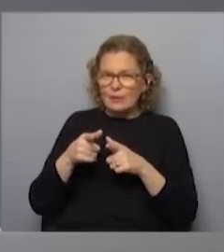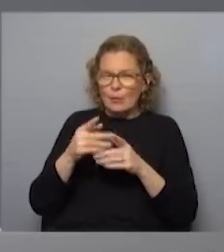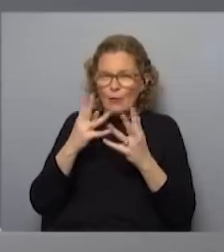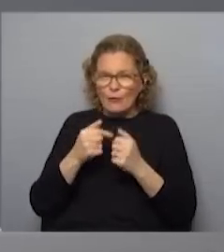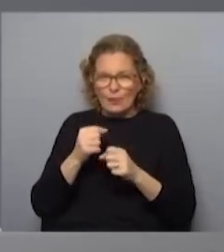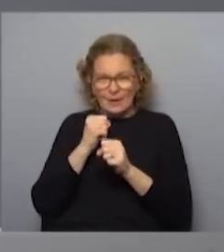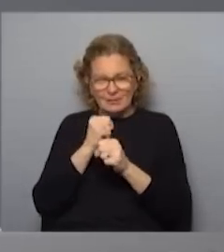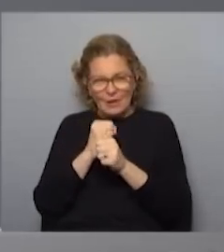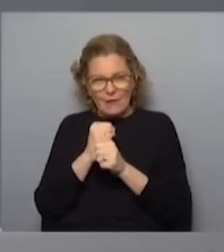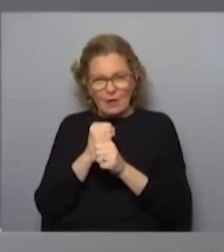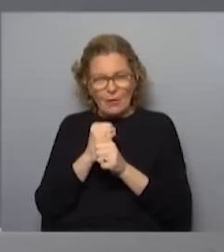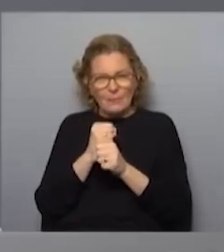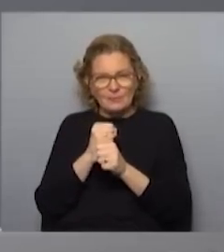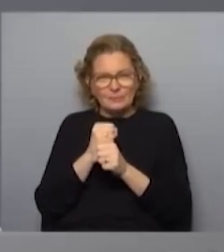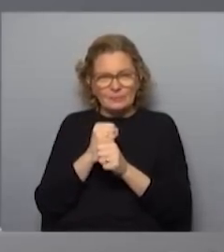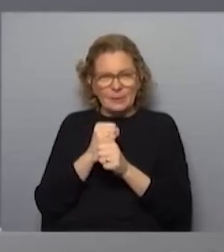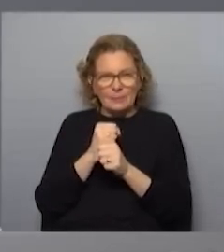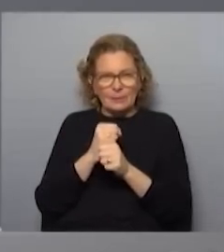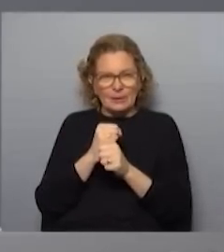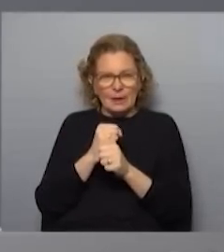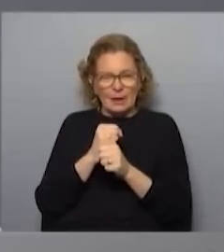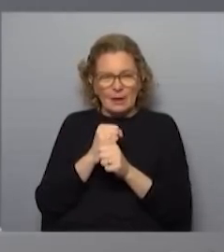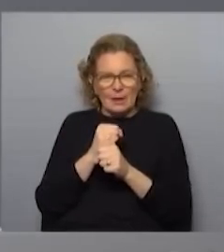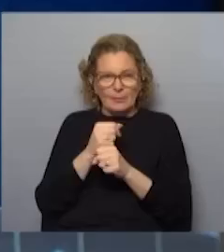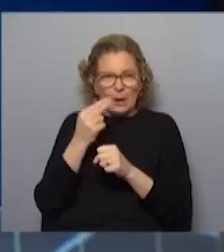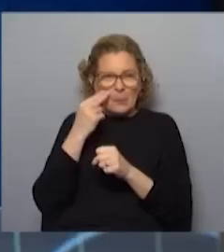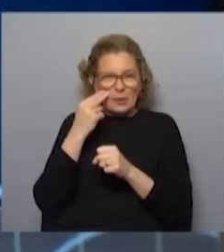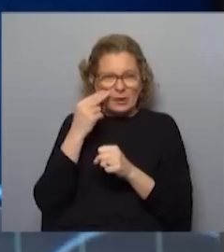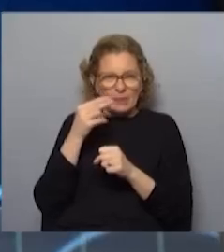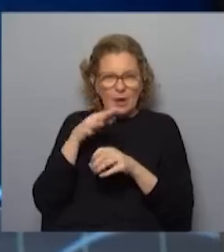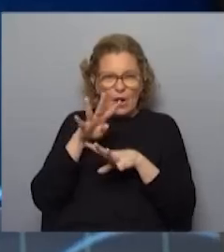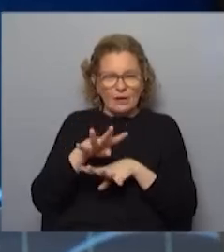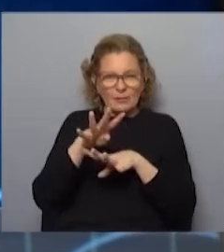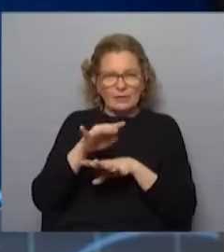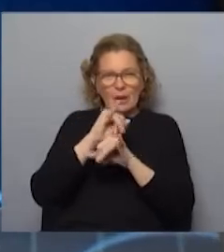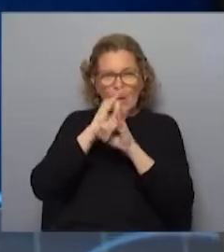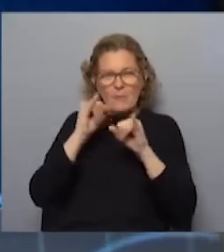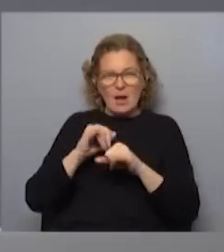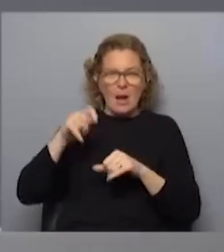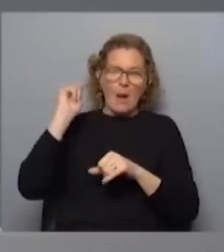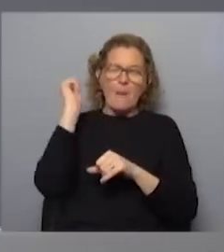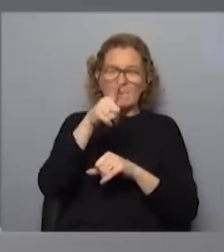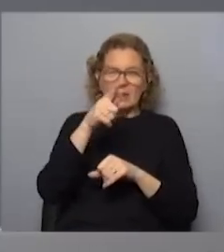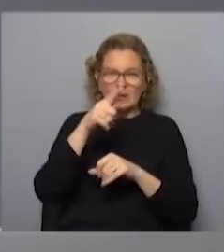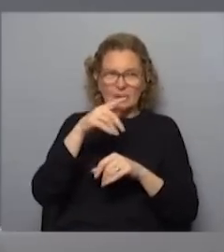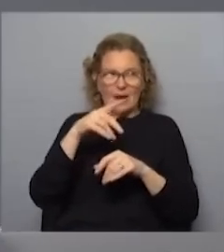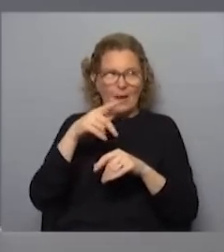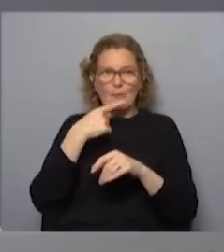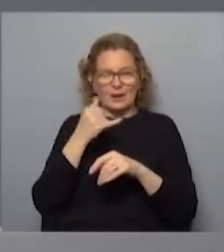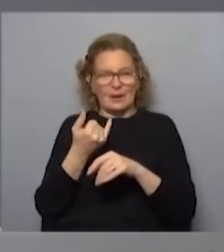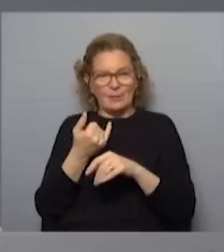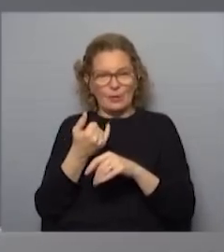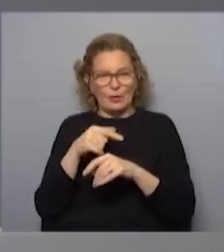operandi más concreta para generar para pudrirla para en una manifestación específica tirar piedras desestabilizar y